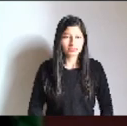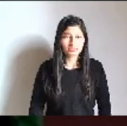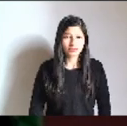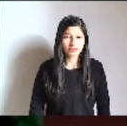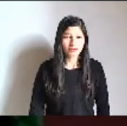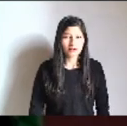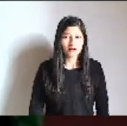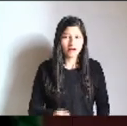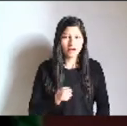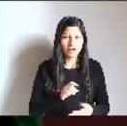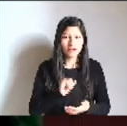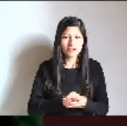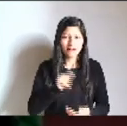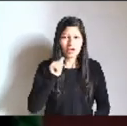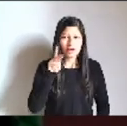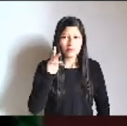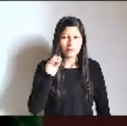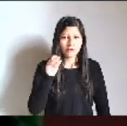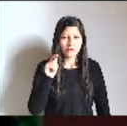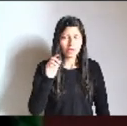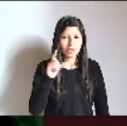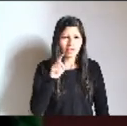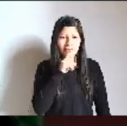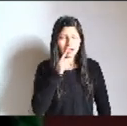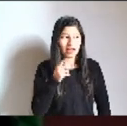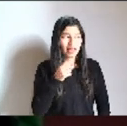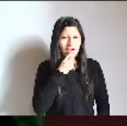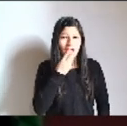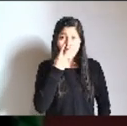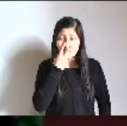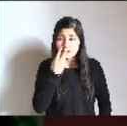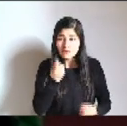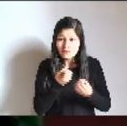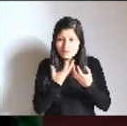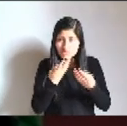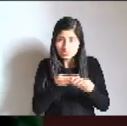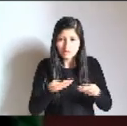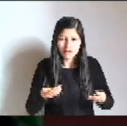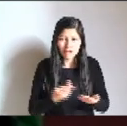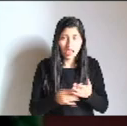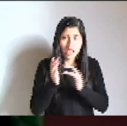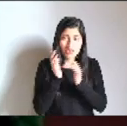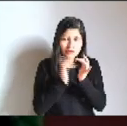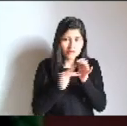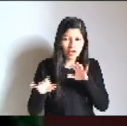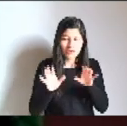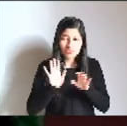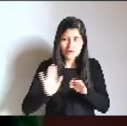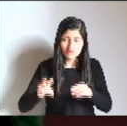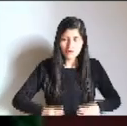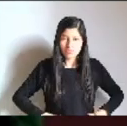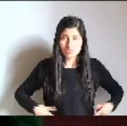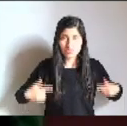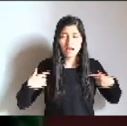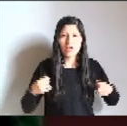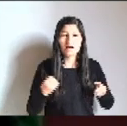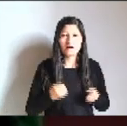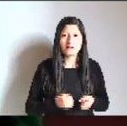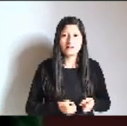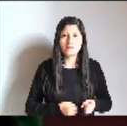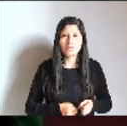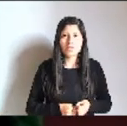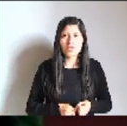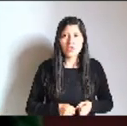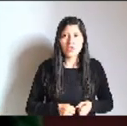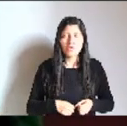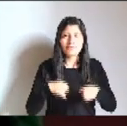estos apóstoles habían sido testigos de muchos signos que Jesús había hecho. milagros,